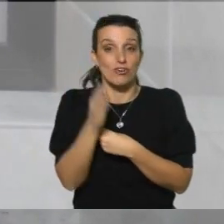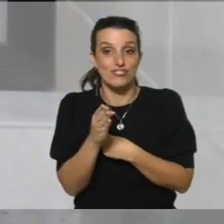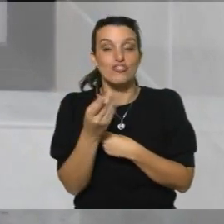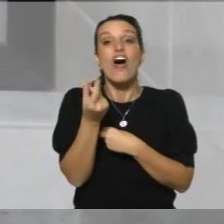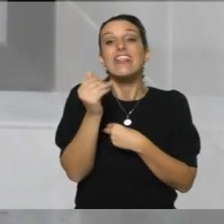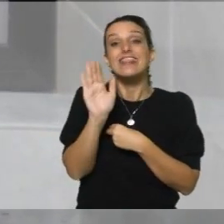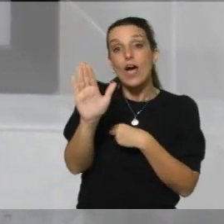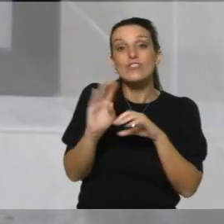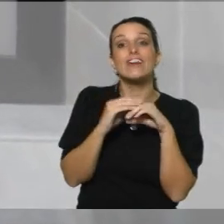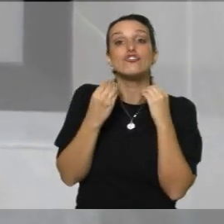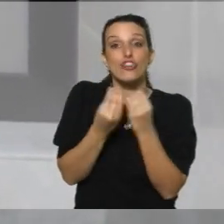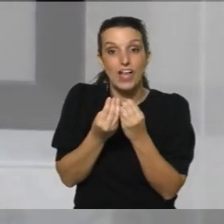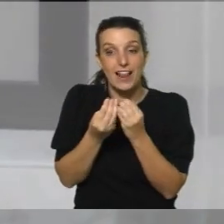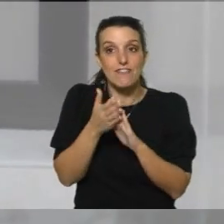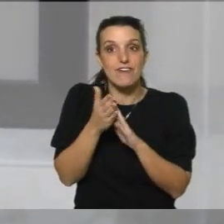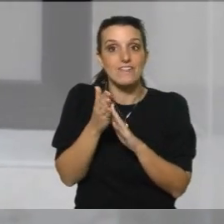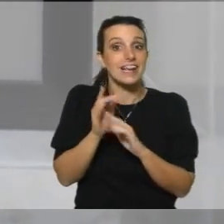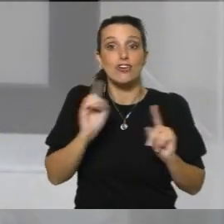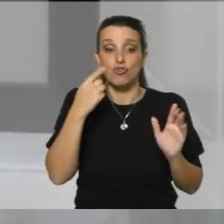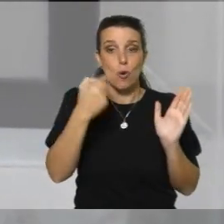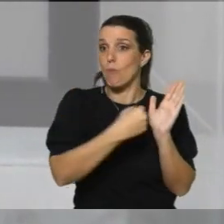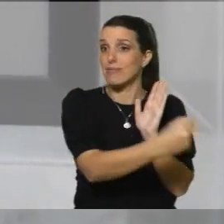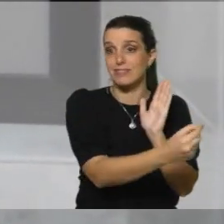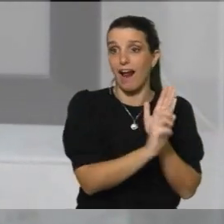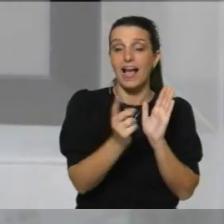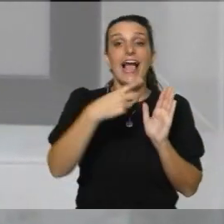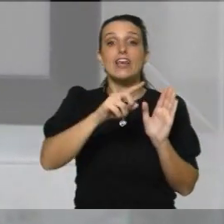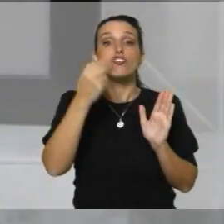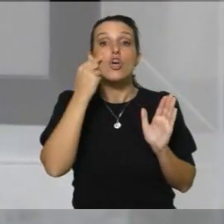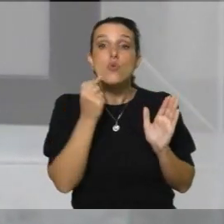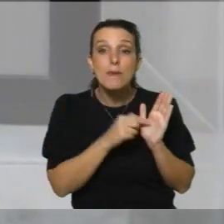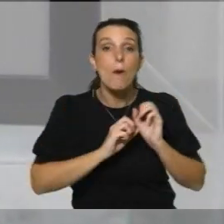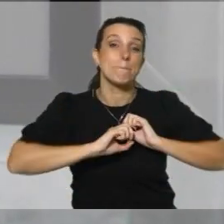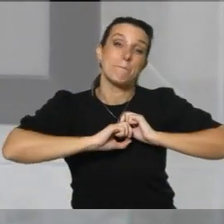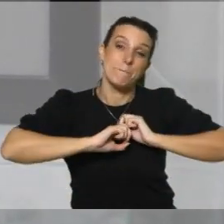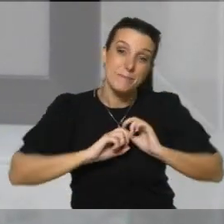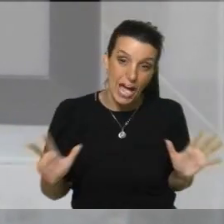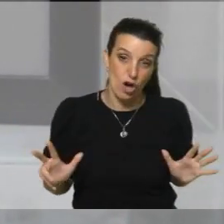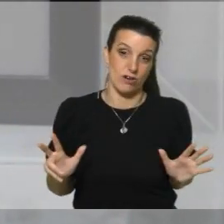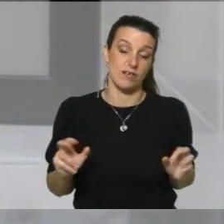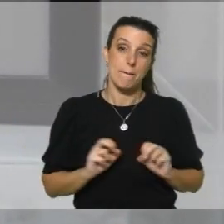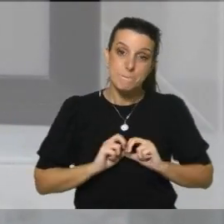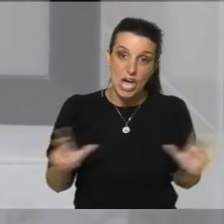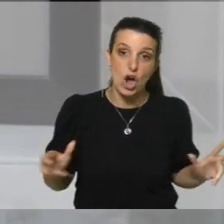había quedar en la corporación Vial Y eso no está reflejado en estos números o sea que los números son aún peores que los que indica la rendición